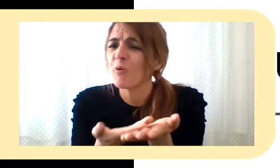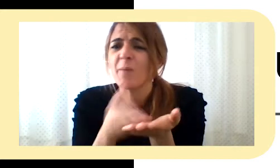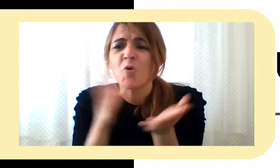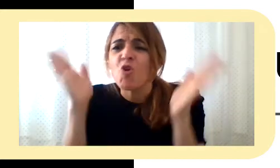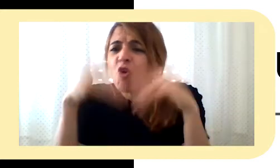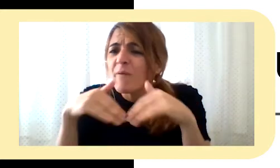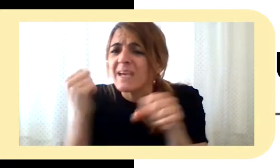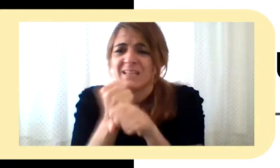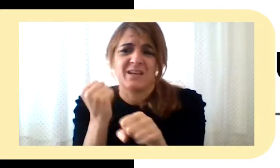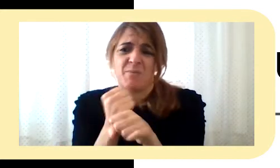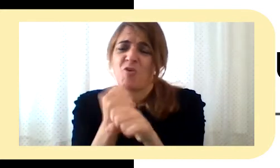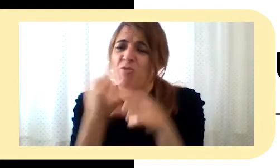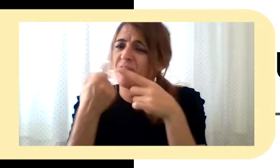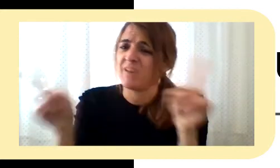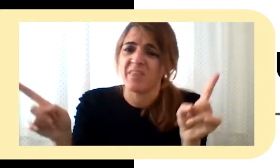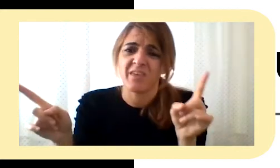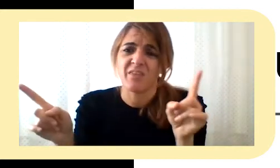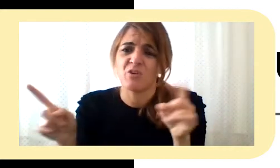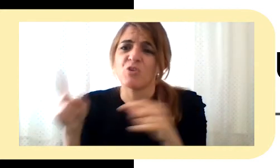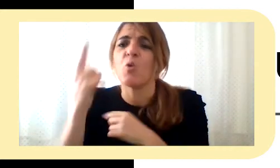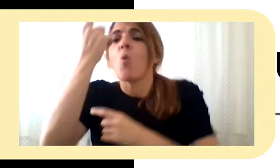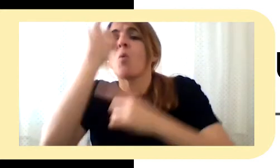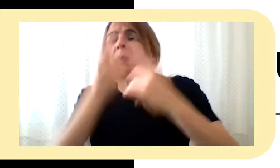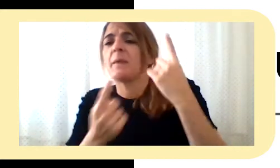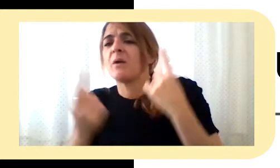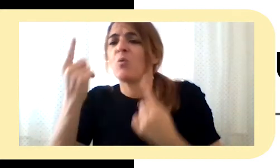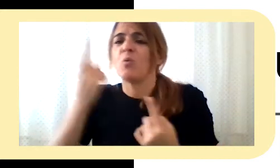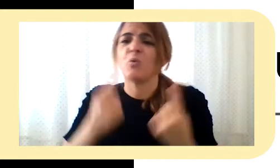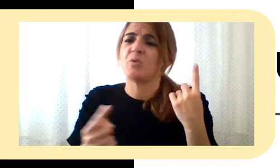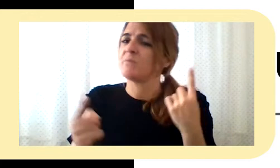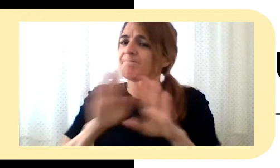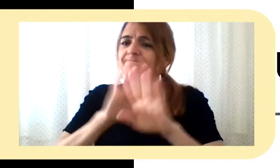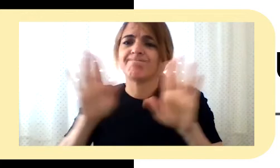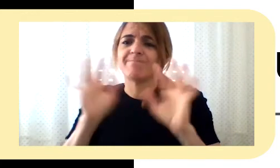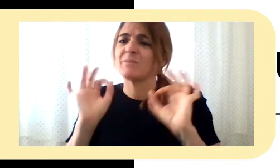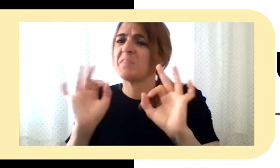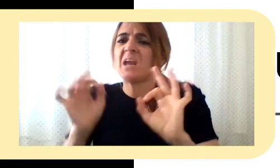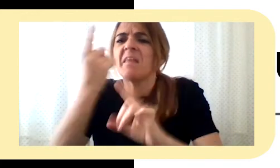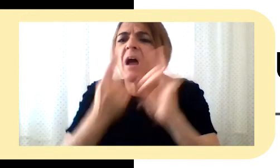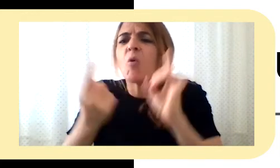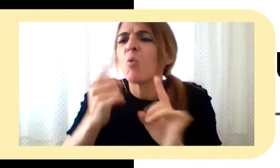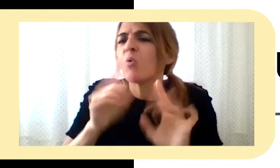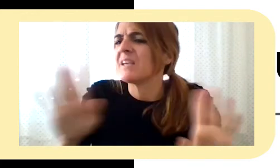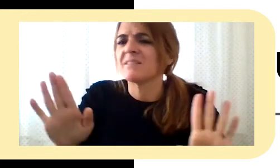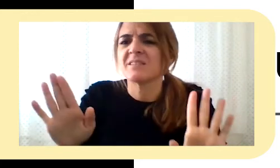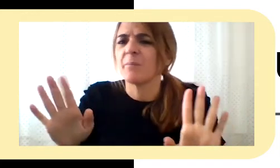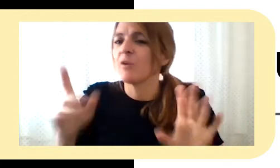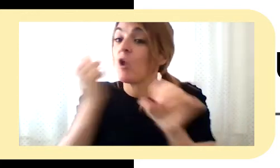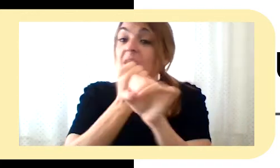trabajos diferenciados, más que uno de vez en cuando en alguna especialidad. Pero en todas, en